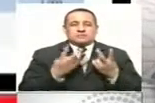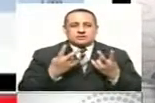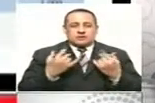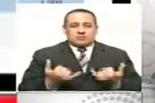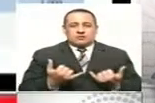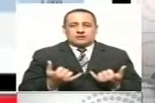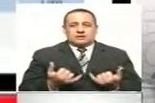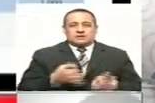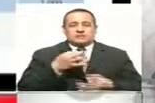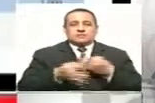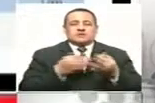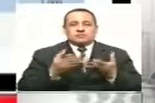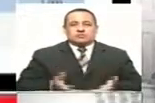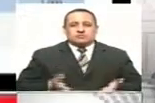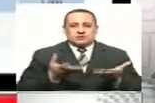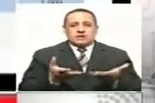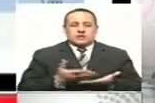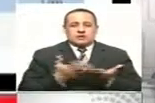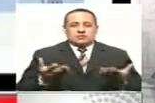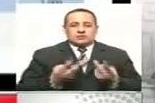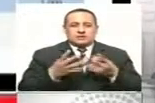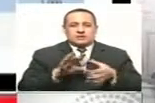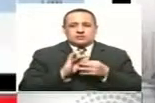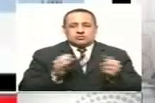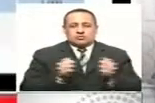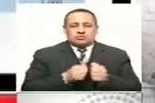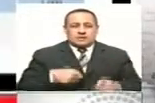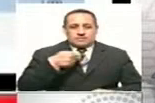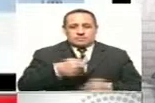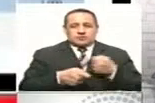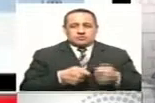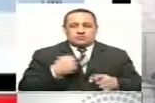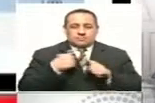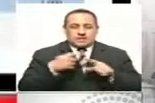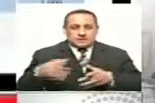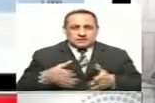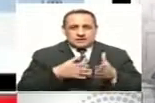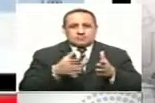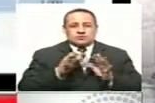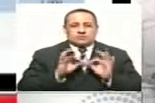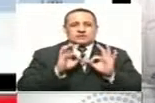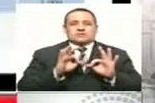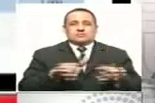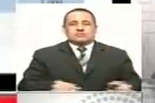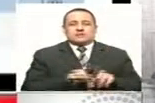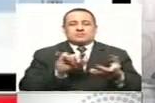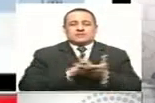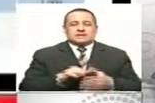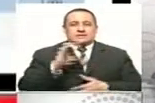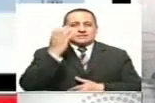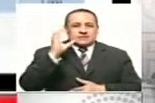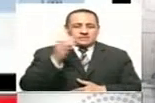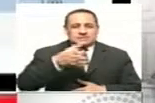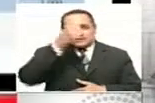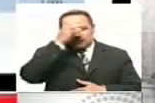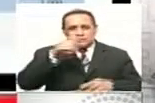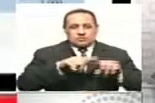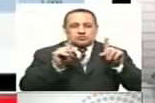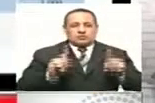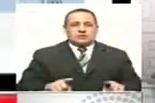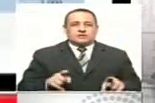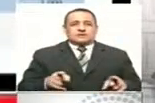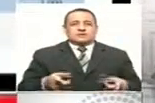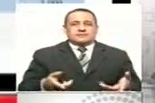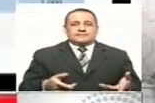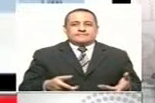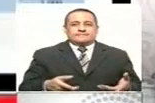que nos da los recursos destinados a la inversión para este rubro tan específico de ciencia, tecnología. Y